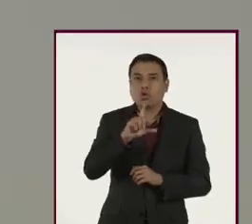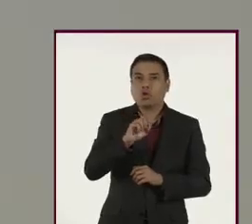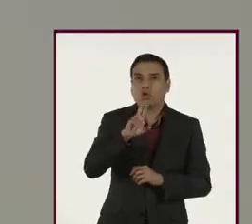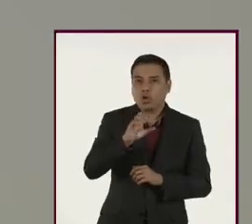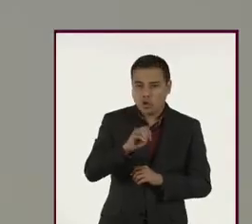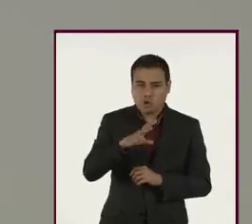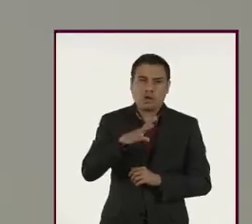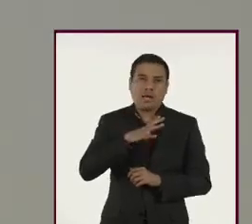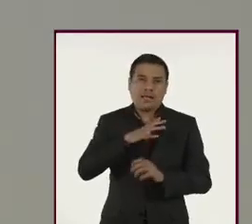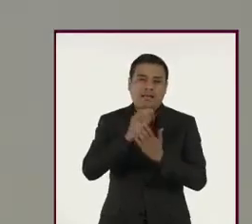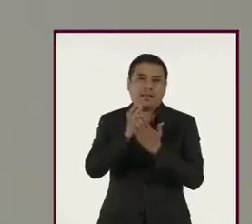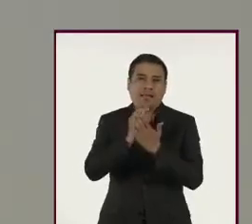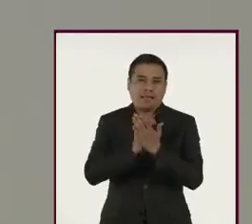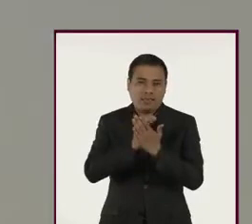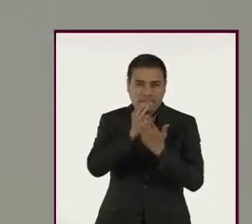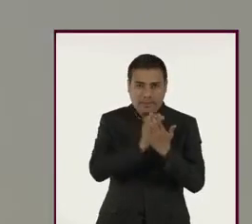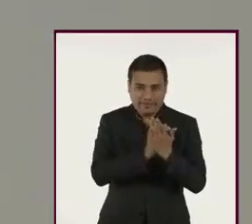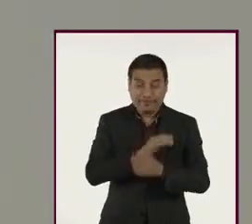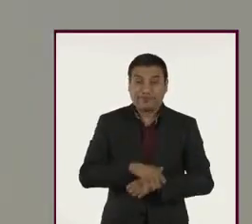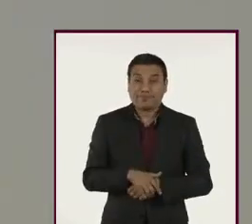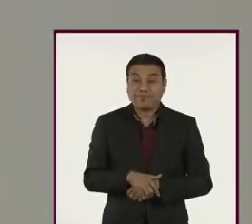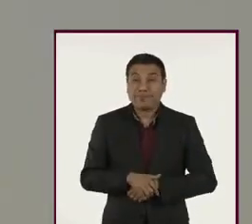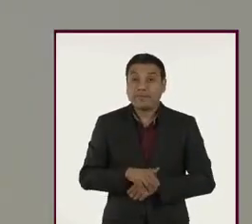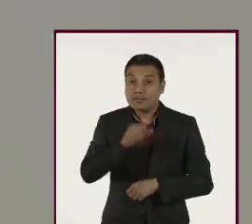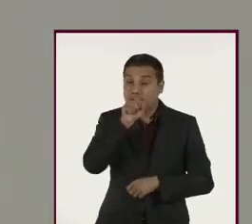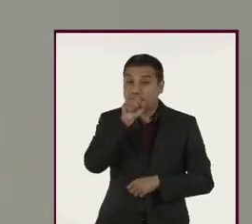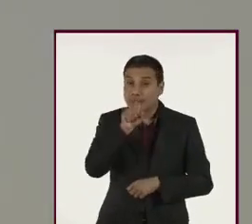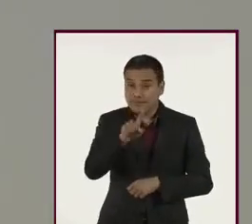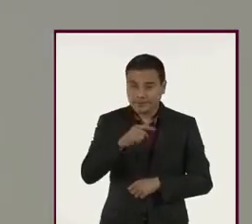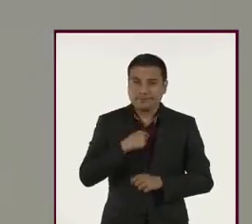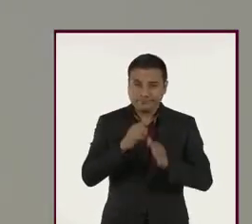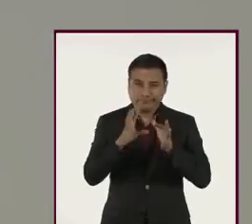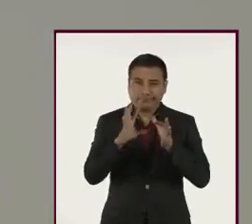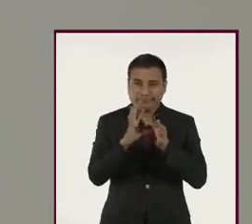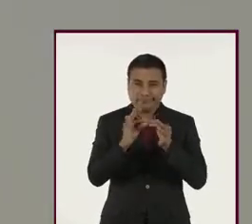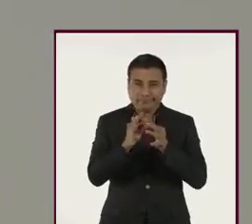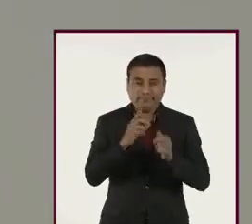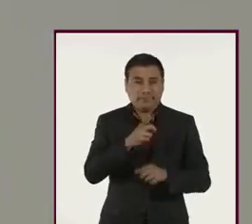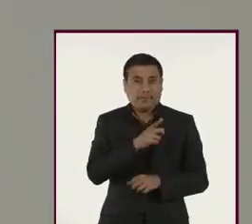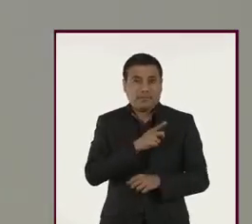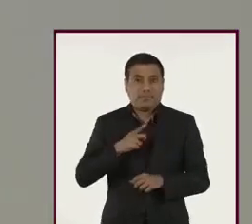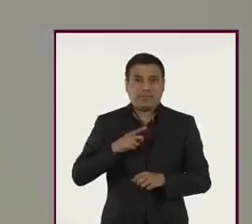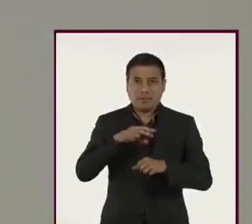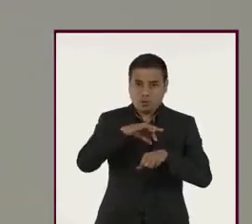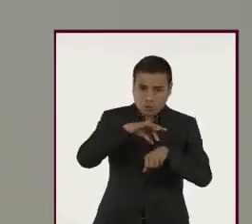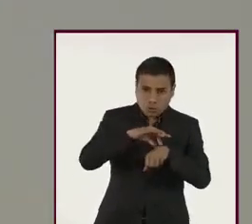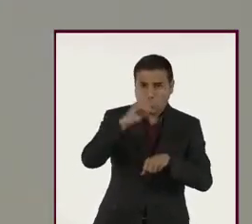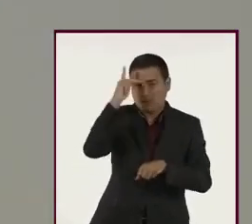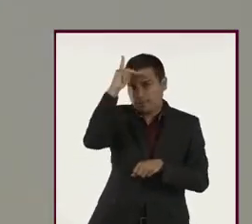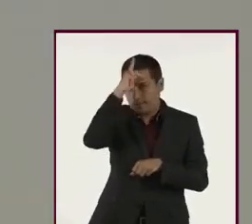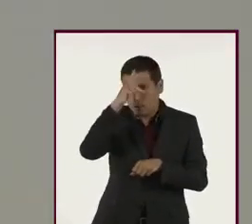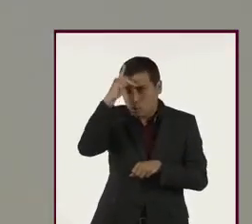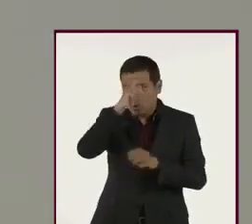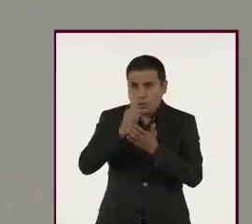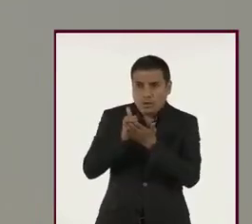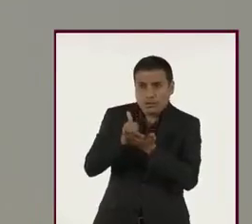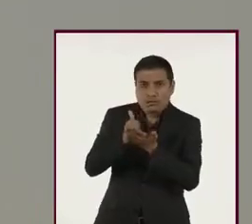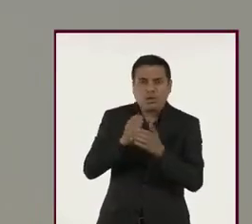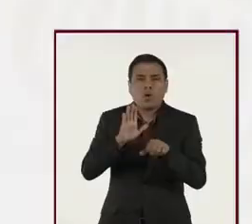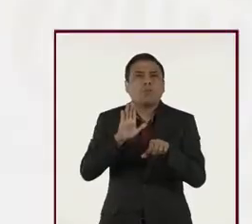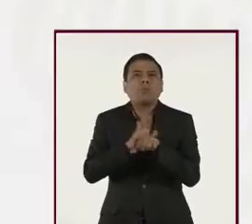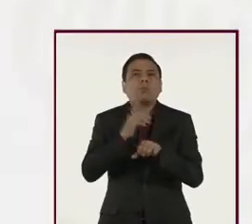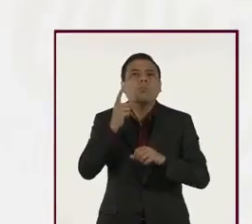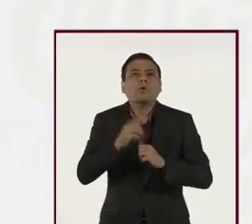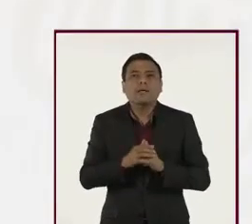alterados. Ahora, platicábamos que siempre requerimos una intervención interdisciplinaria porque no solamente estamos hablando de una percepción